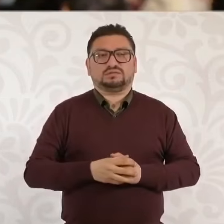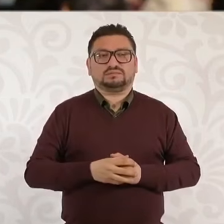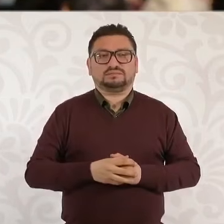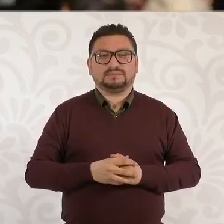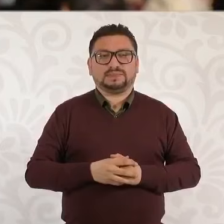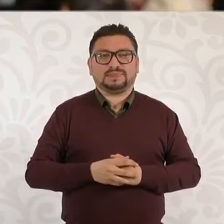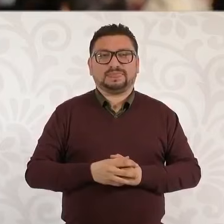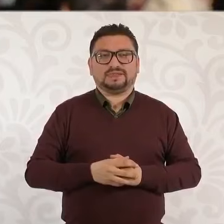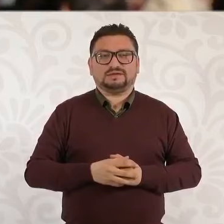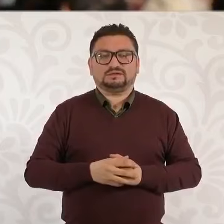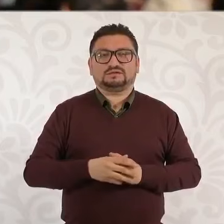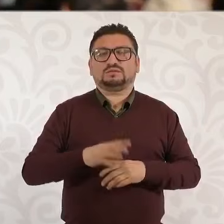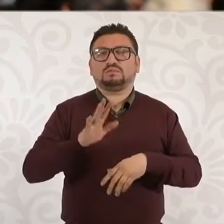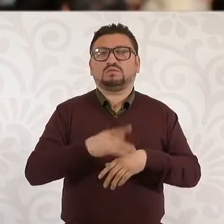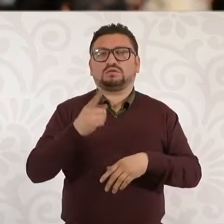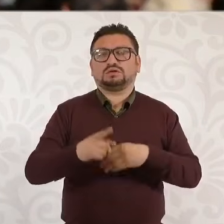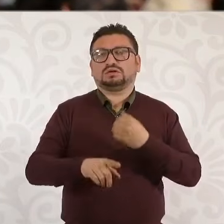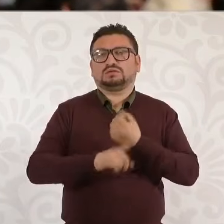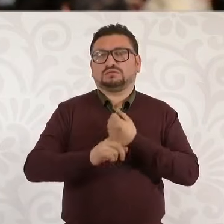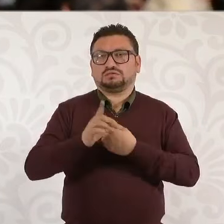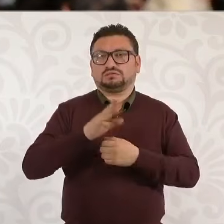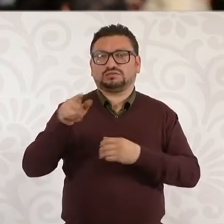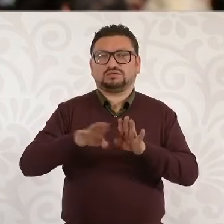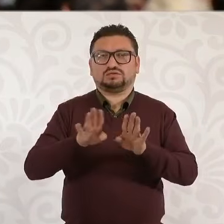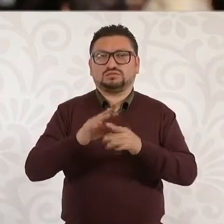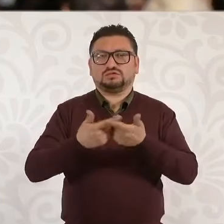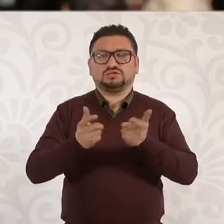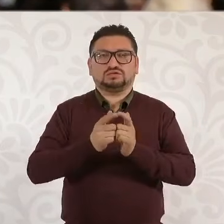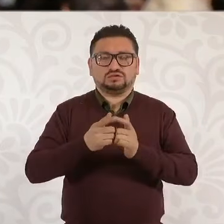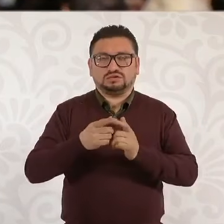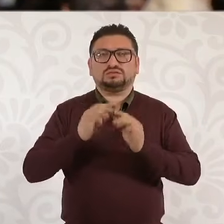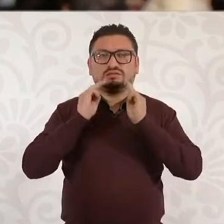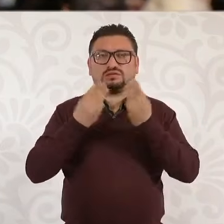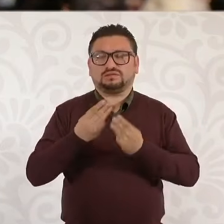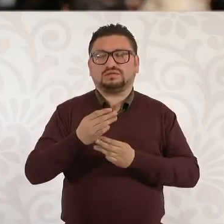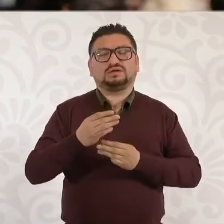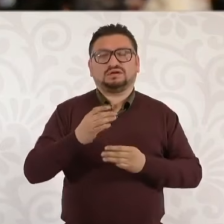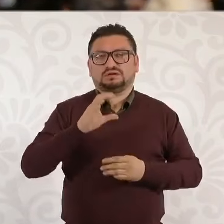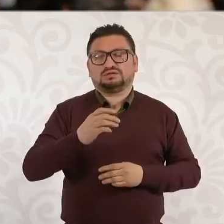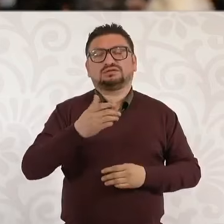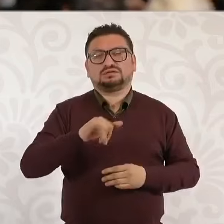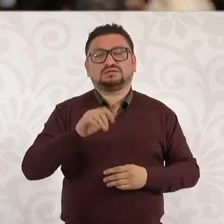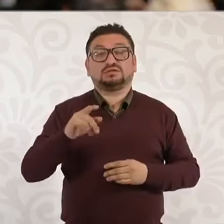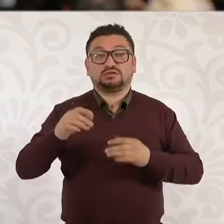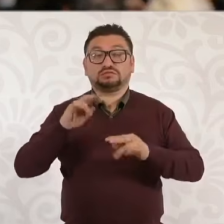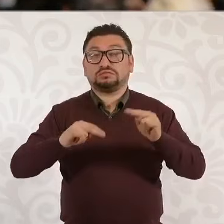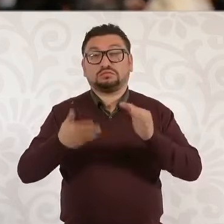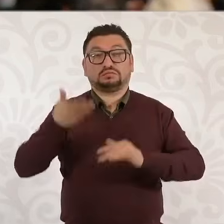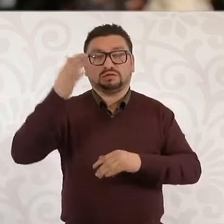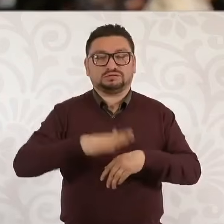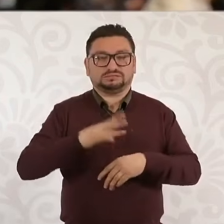del debilitamiento del cártel Jalisco, hubiera salido todavía más alta.